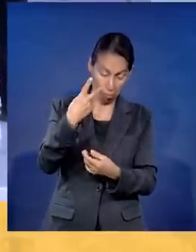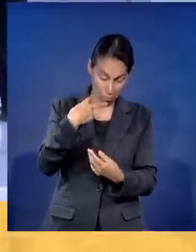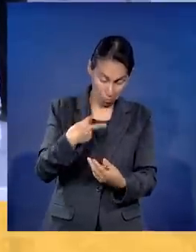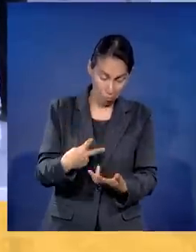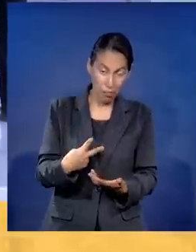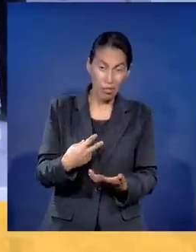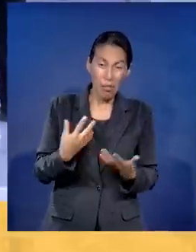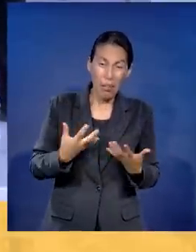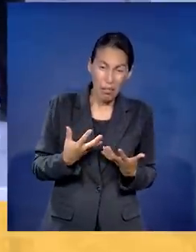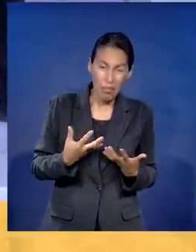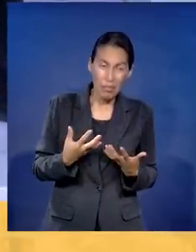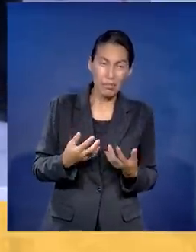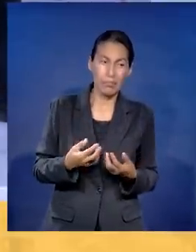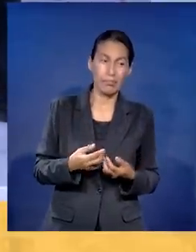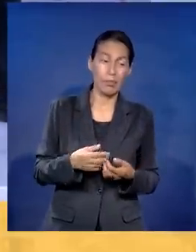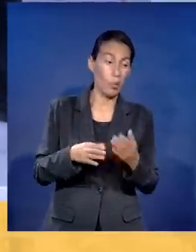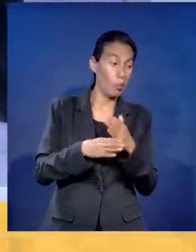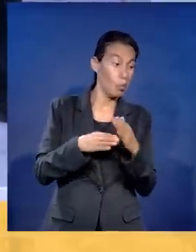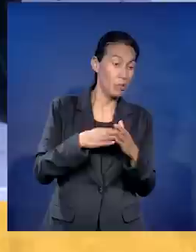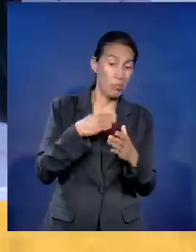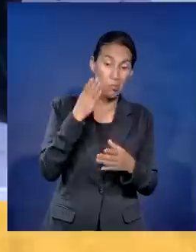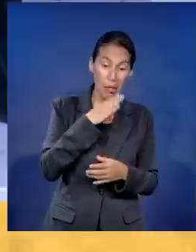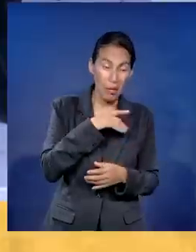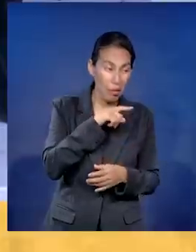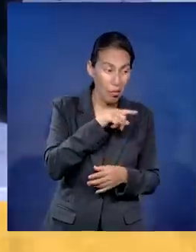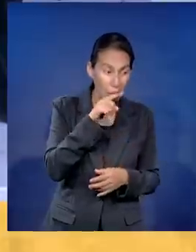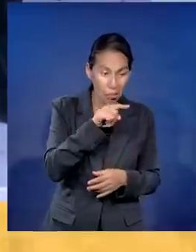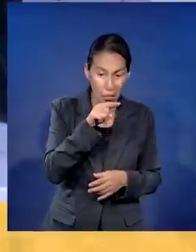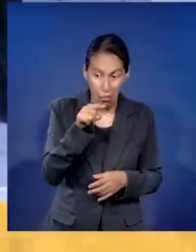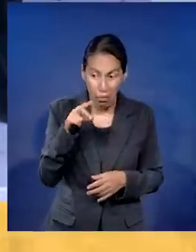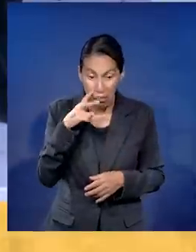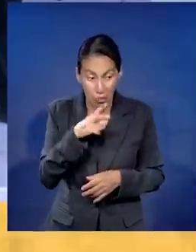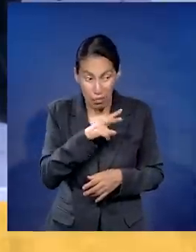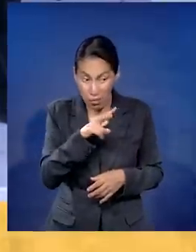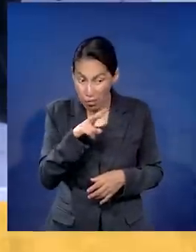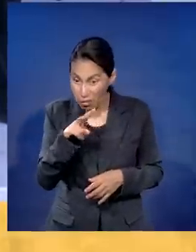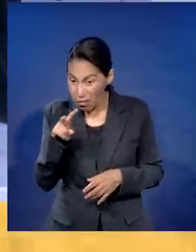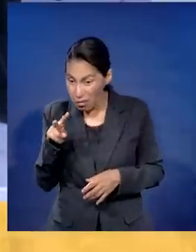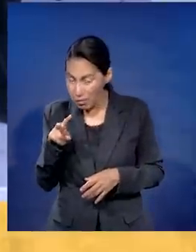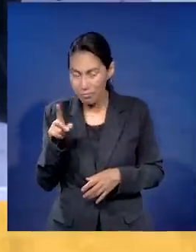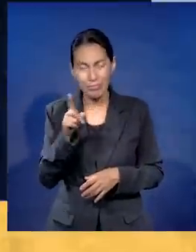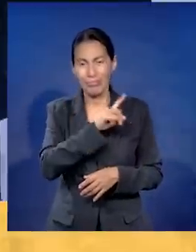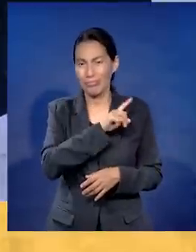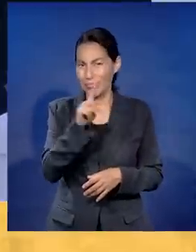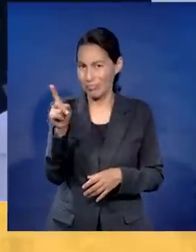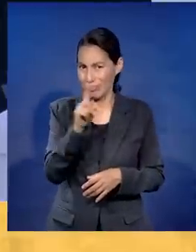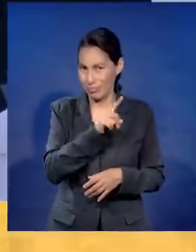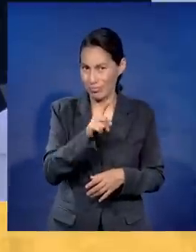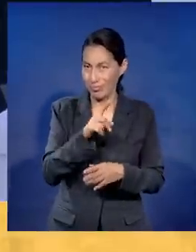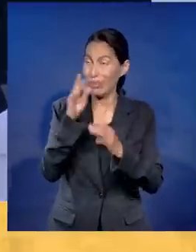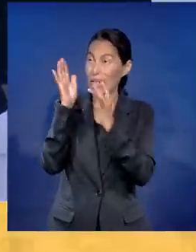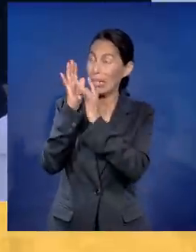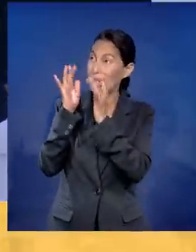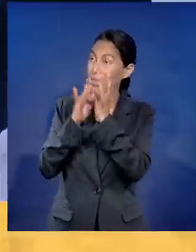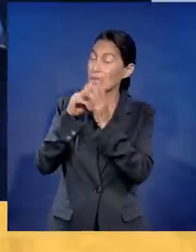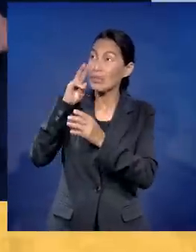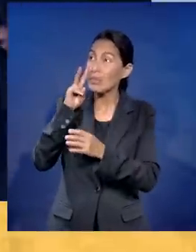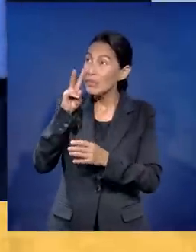no en nosotros no en nuestros defectos y peor no en los defectos del otro en Jesús